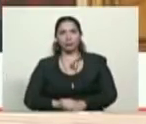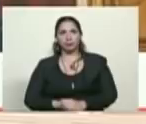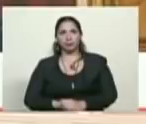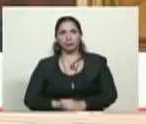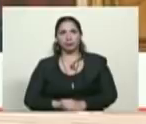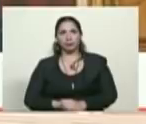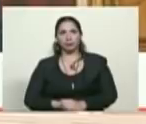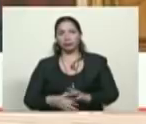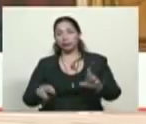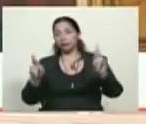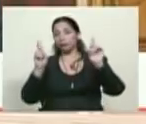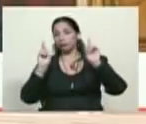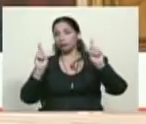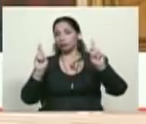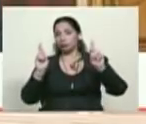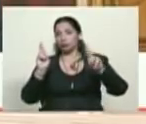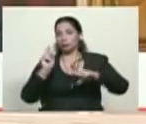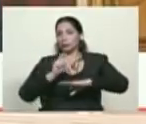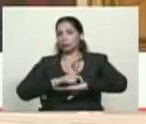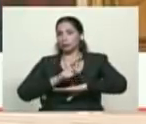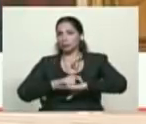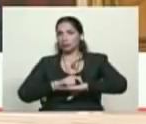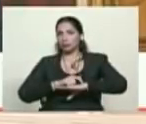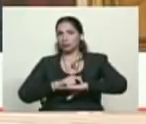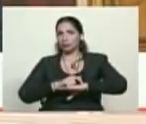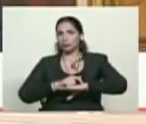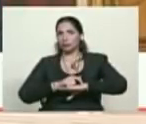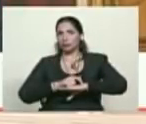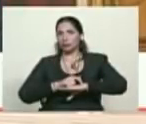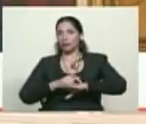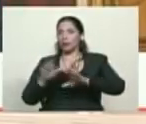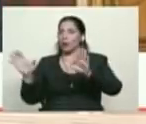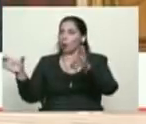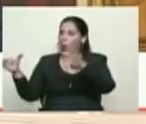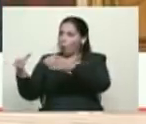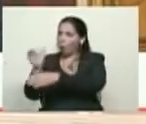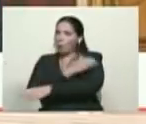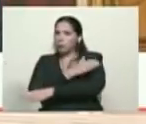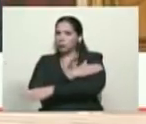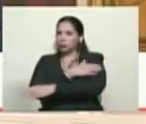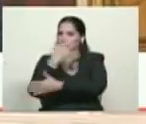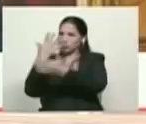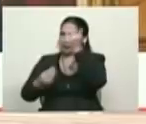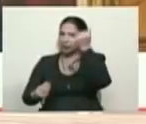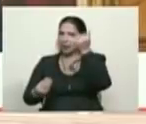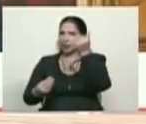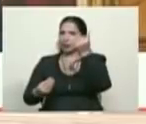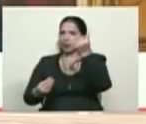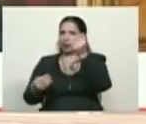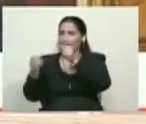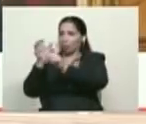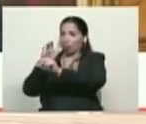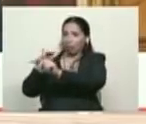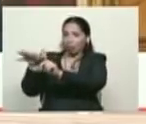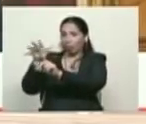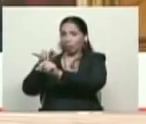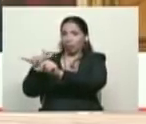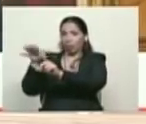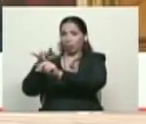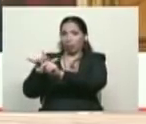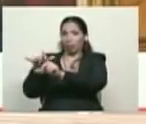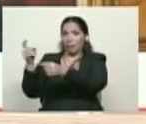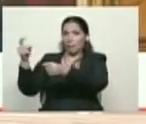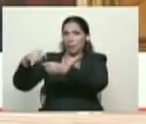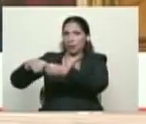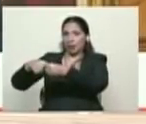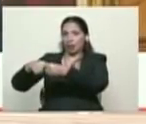Y ojalá más temprano que tarde, la oposición venezolana se salga de la trampa que la metieron, del extremismo que lo metieron,